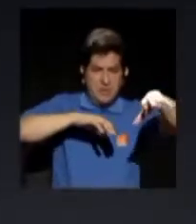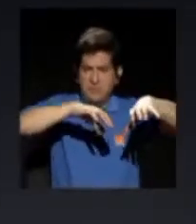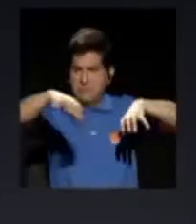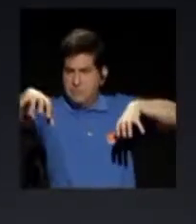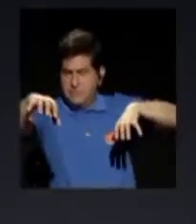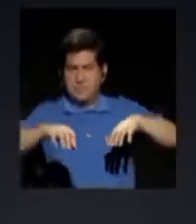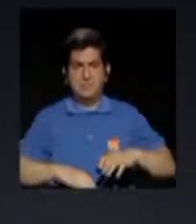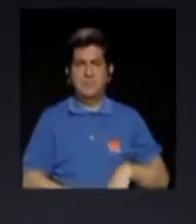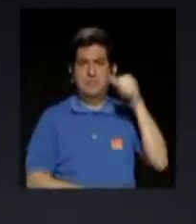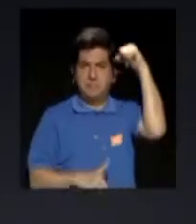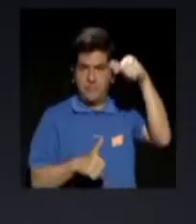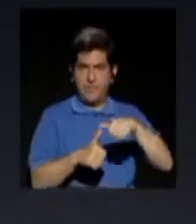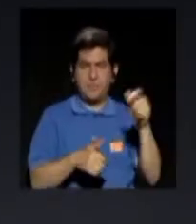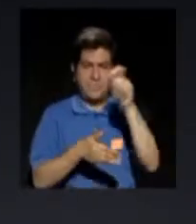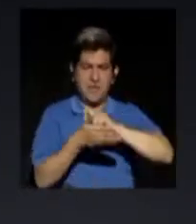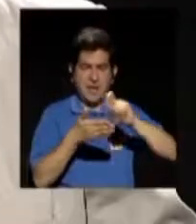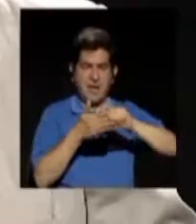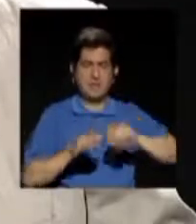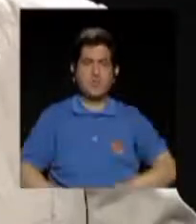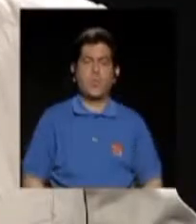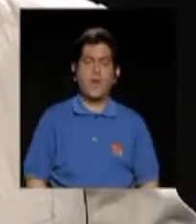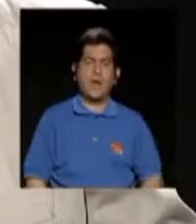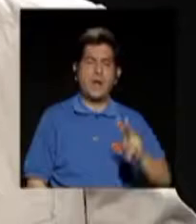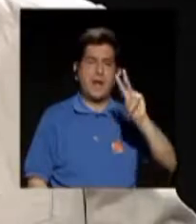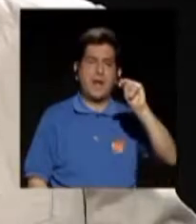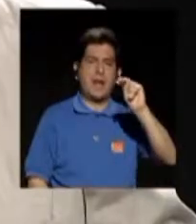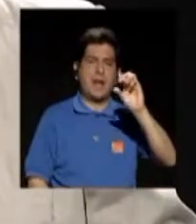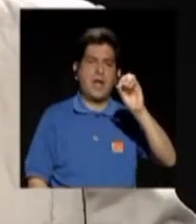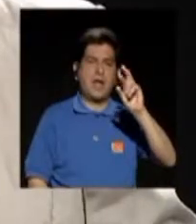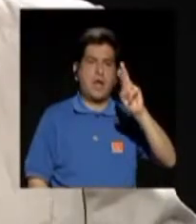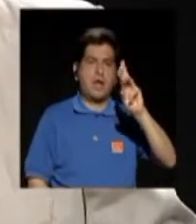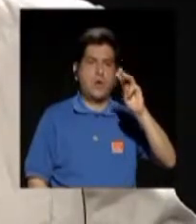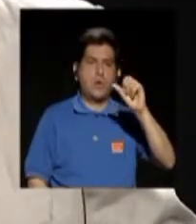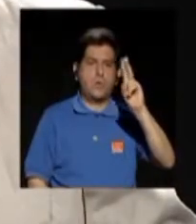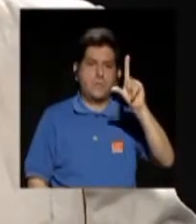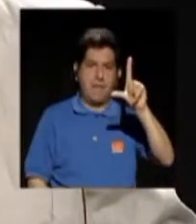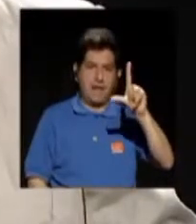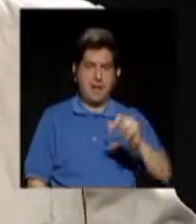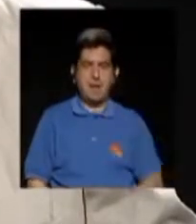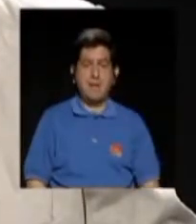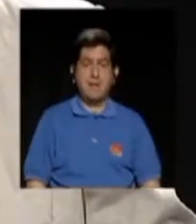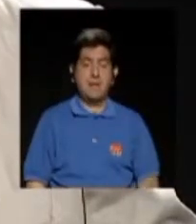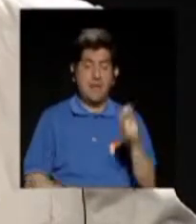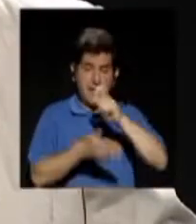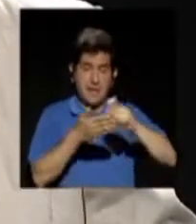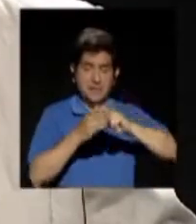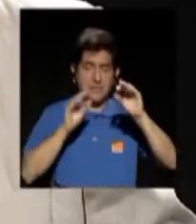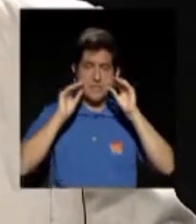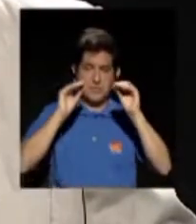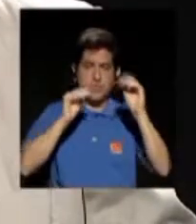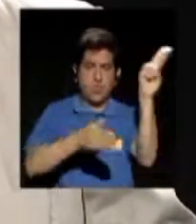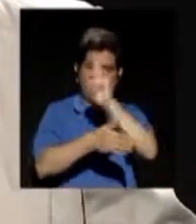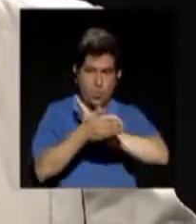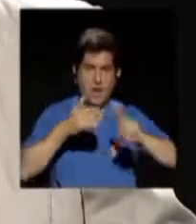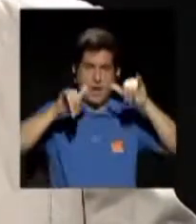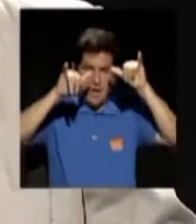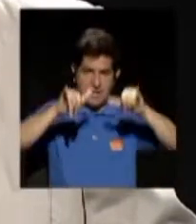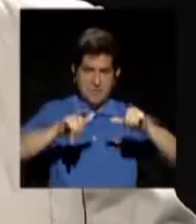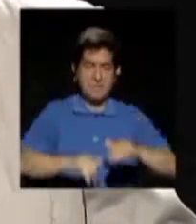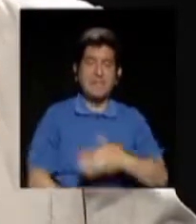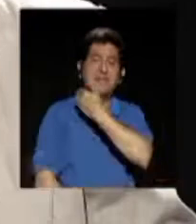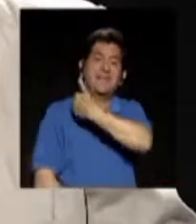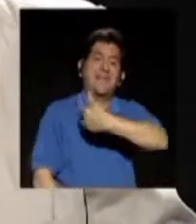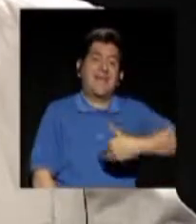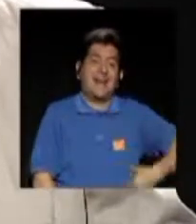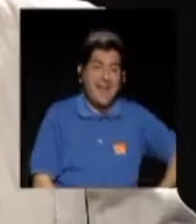hay que recordar que la escuela normal, que se convierte en la Escuela de Pedagogía de la Universidad, permanece en